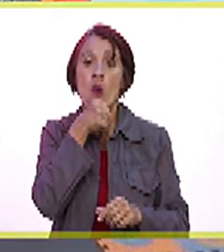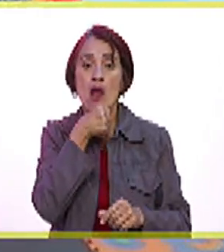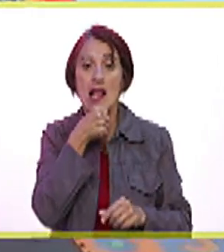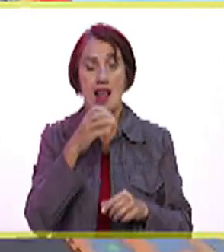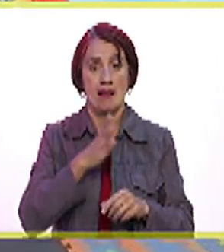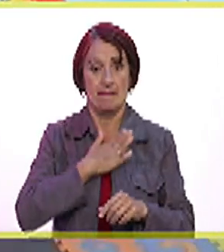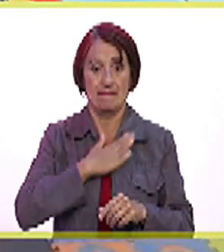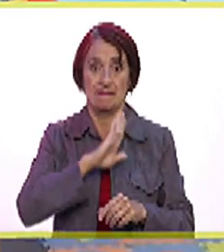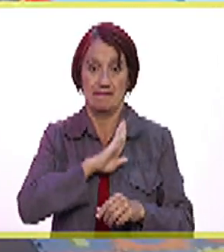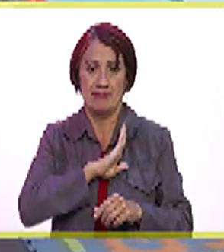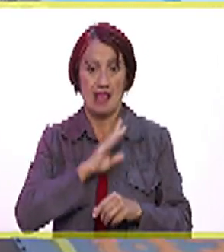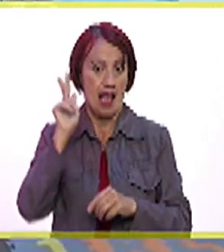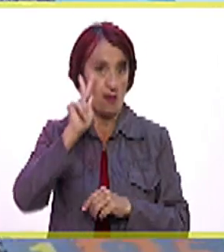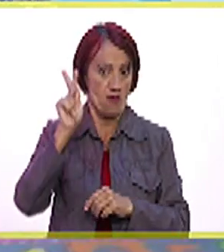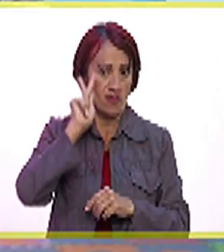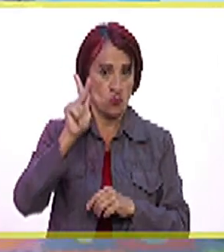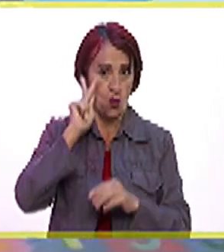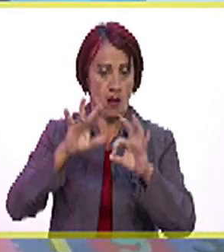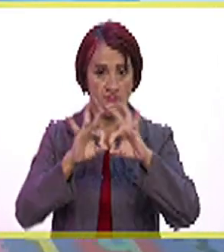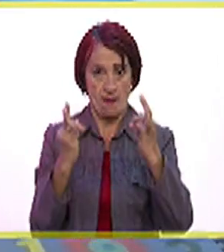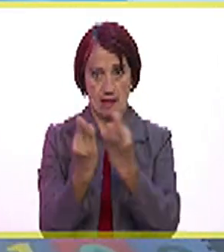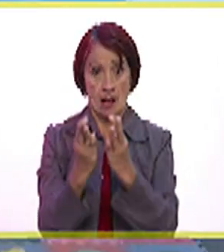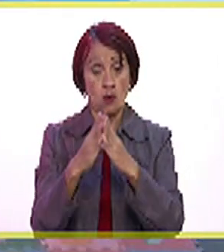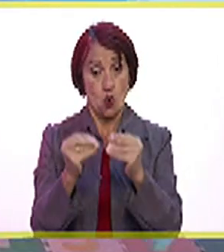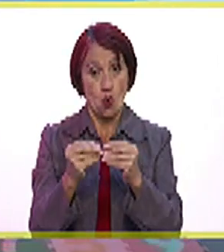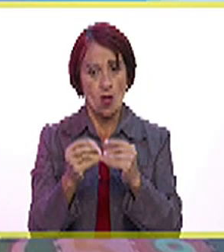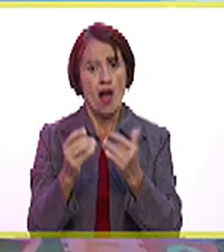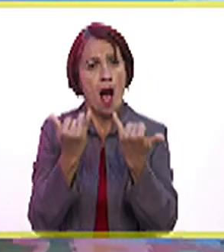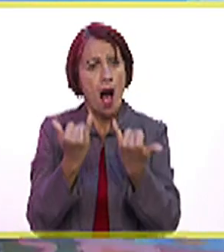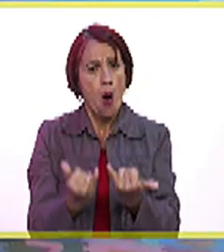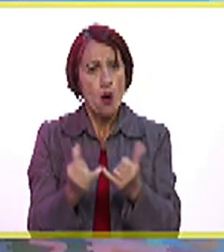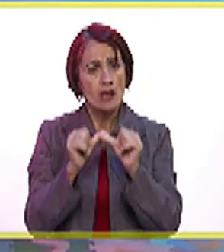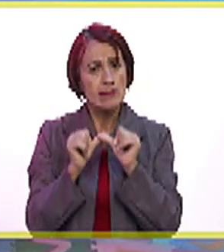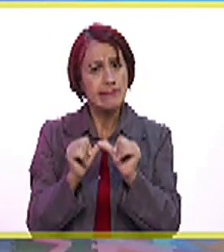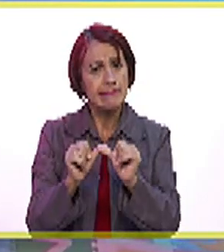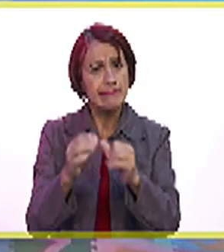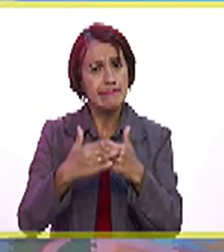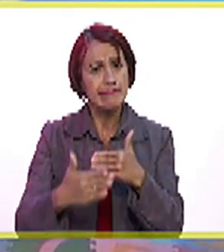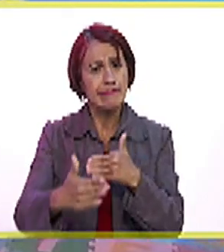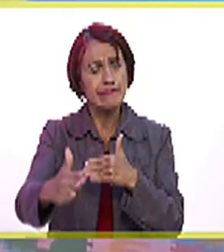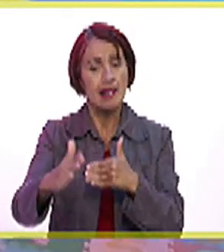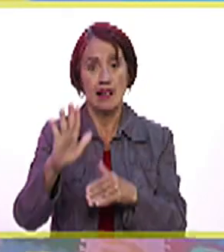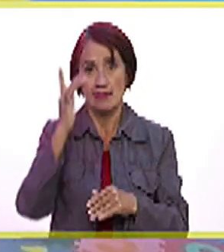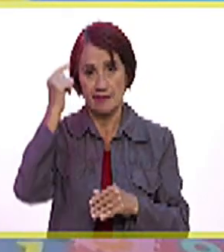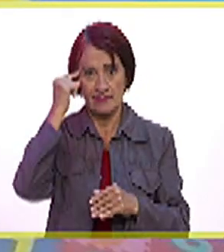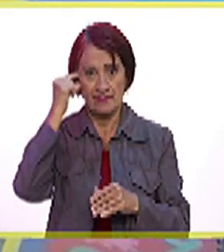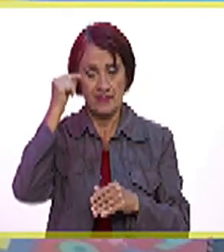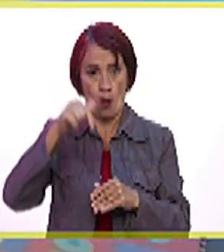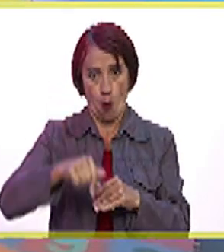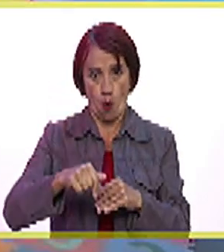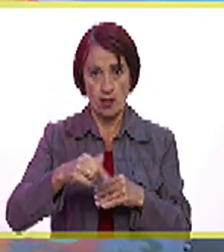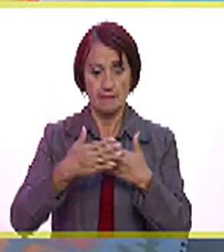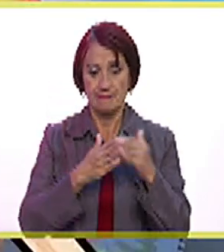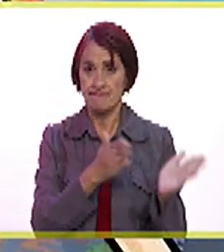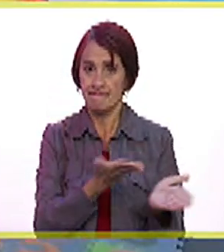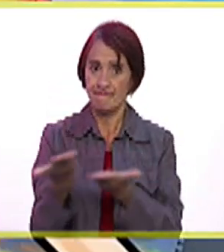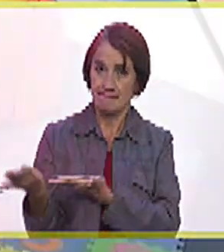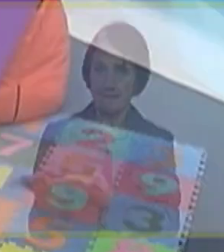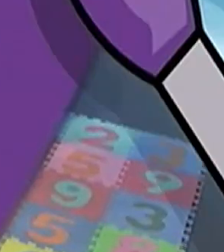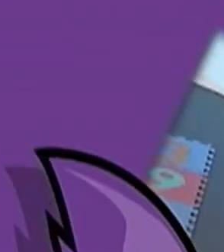cumpleaños. Así que vamos a dar una continuidad con la efeméride de este día. Adelante.